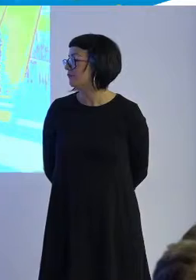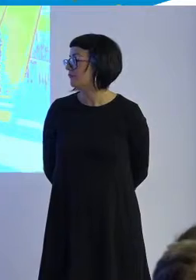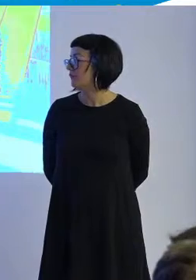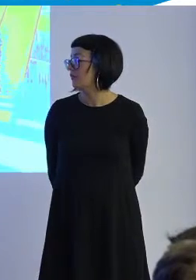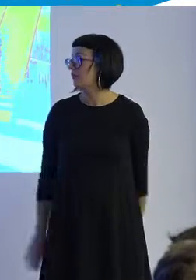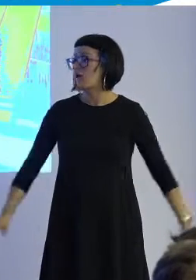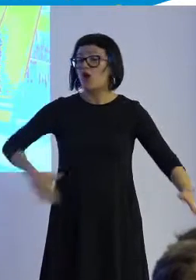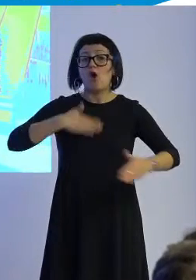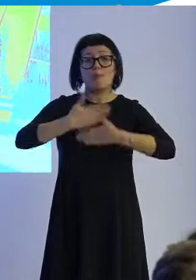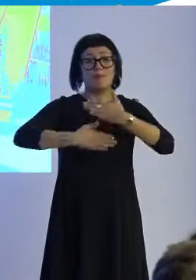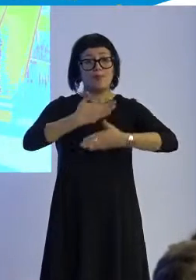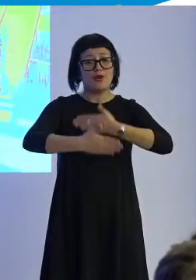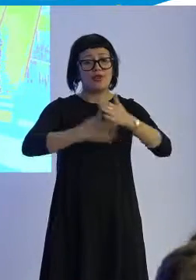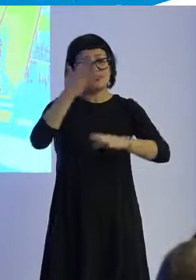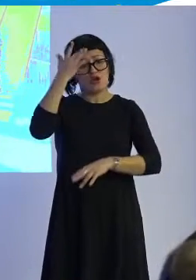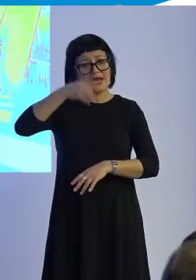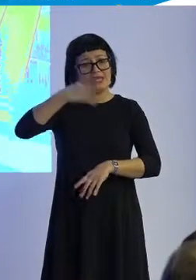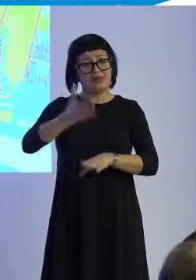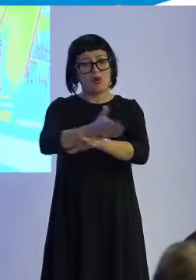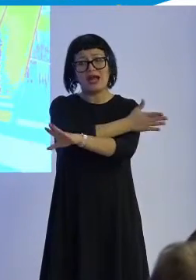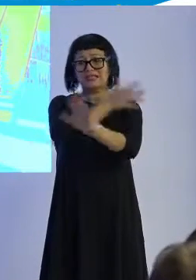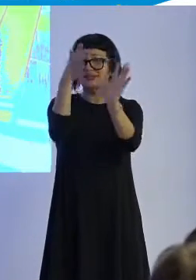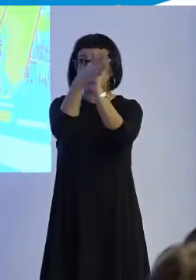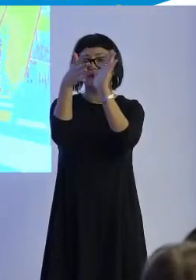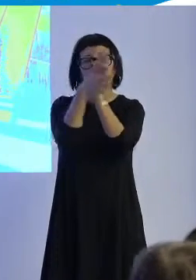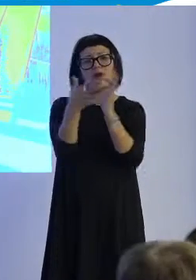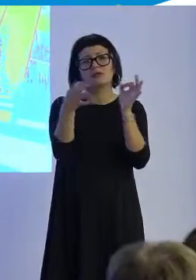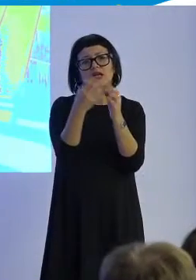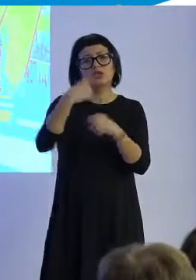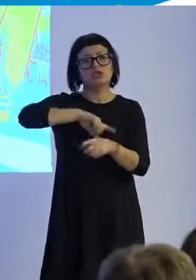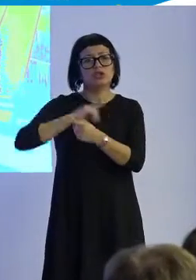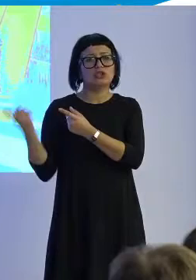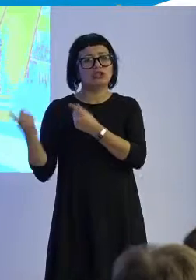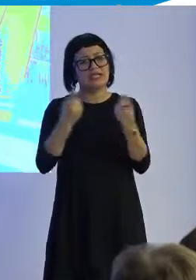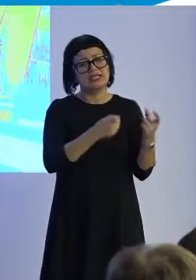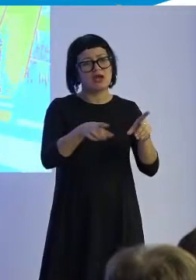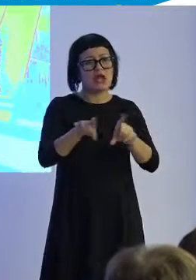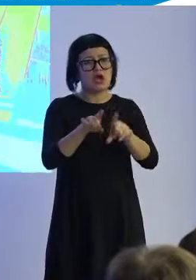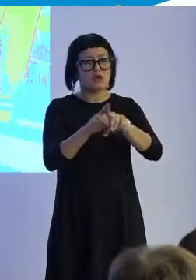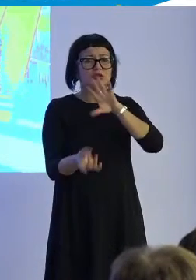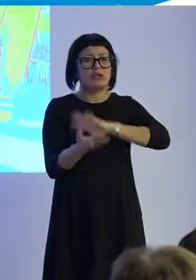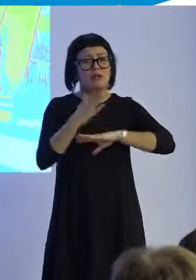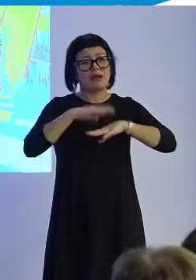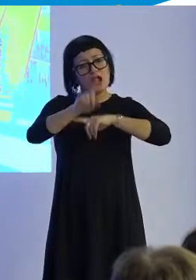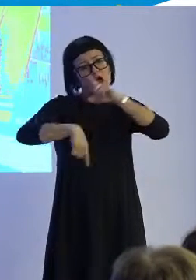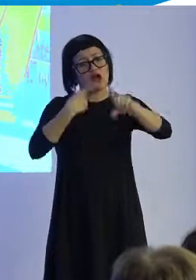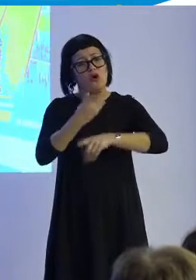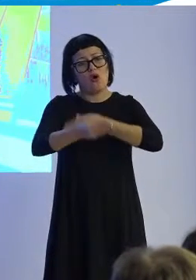El proceso creativo, lo que comentaba antes, es necesario entender cómo se crea para luego saber cómo podemos crear esos contenidos